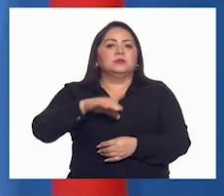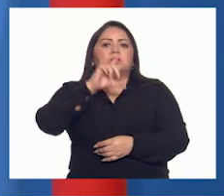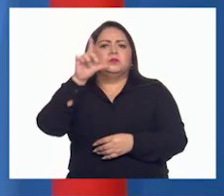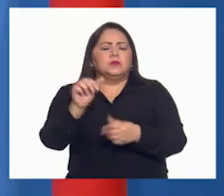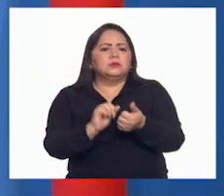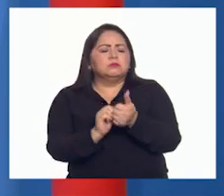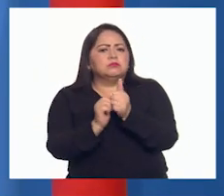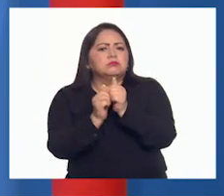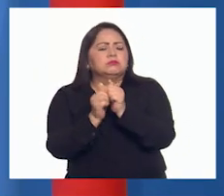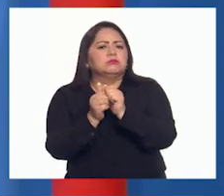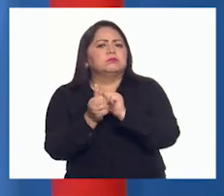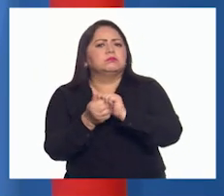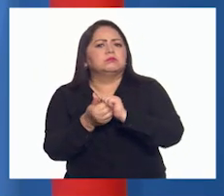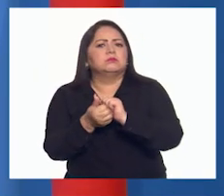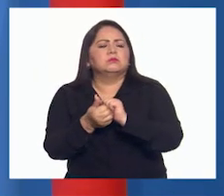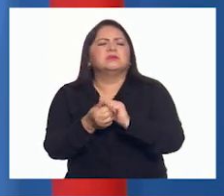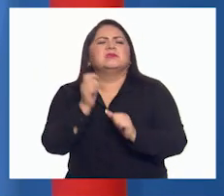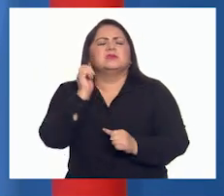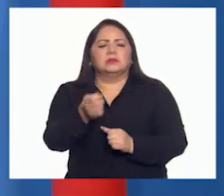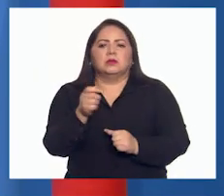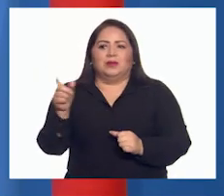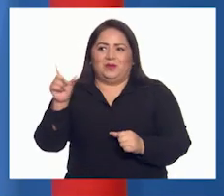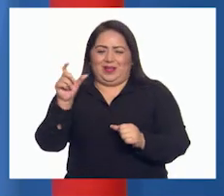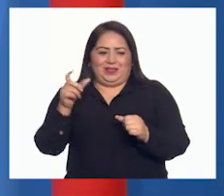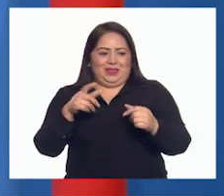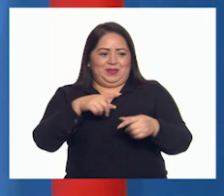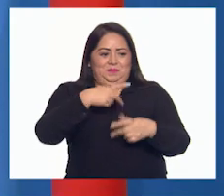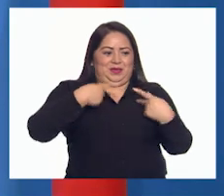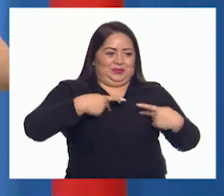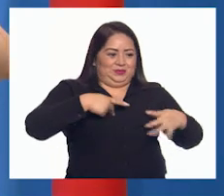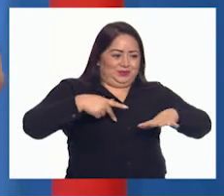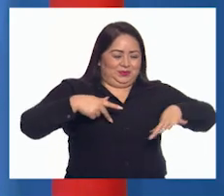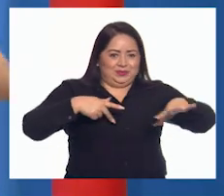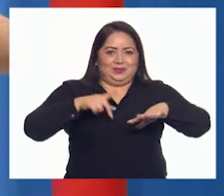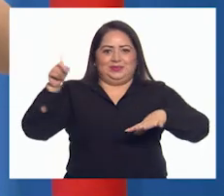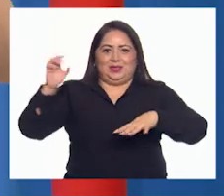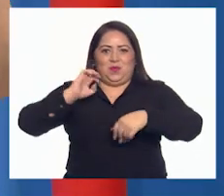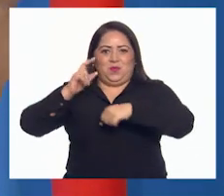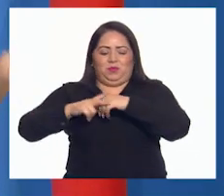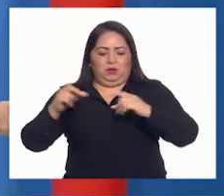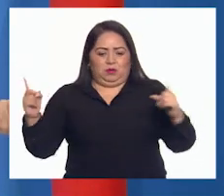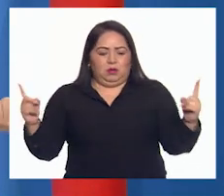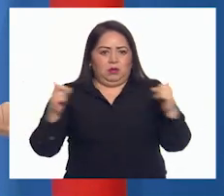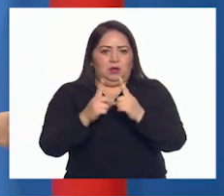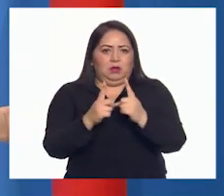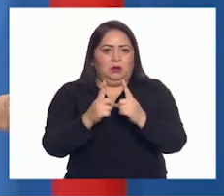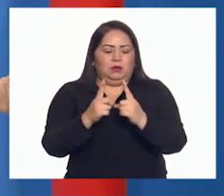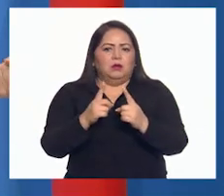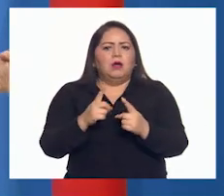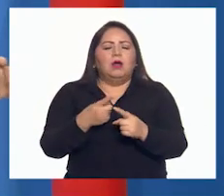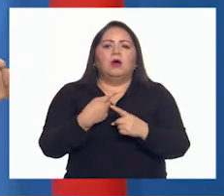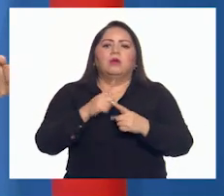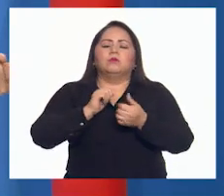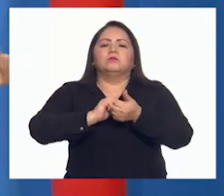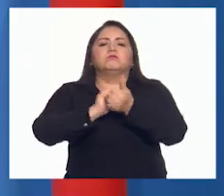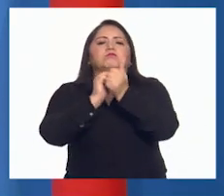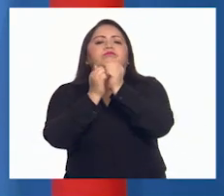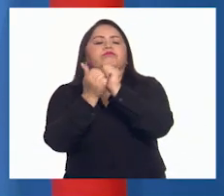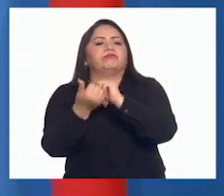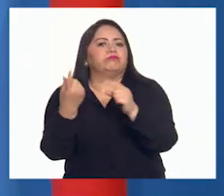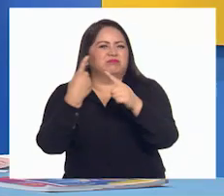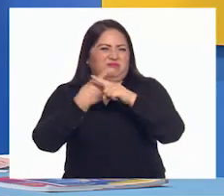consecuencias que se generaron tras este encuentro entre los seres humanos que habitaban América y los que llegaron de